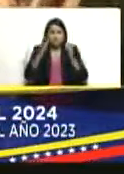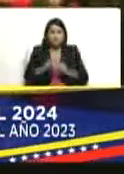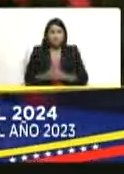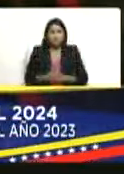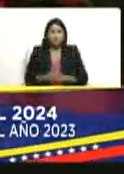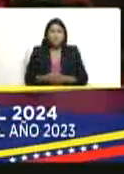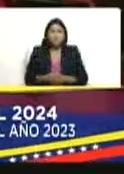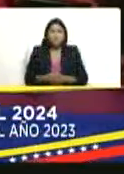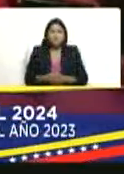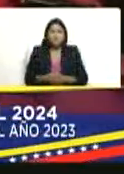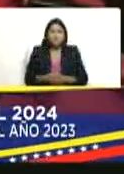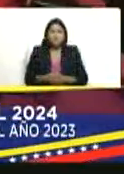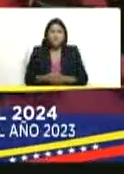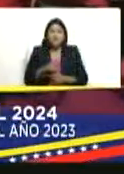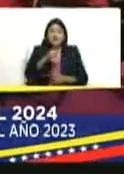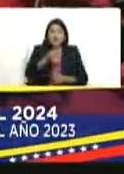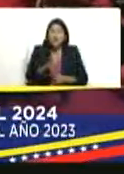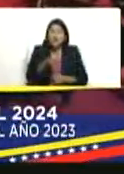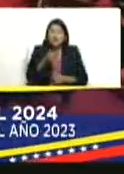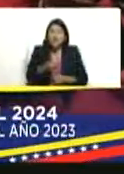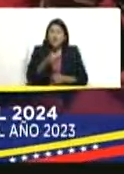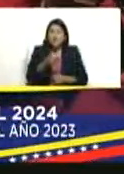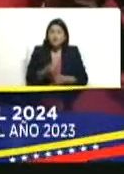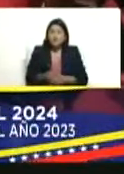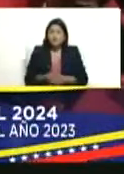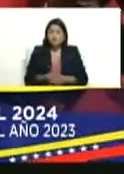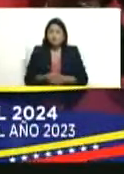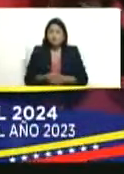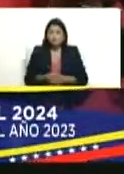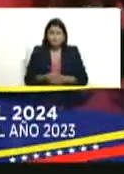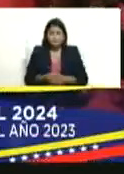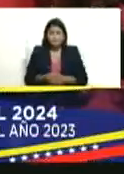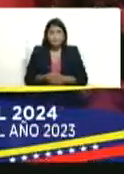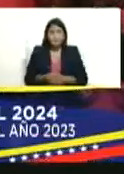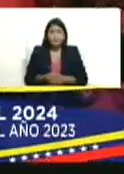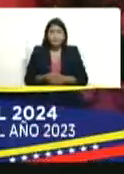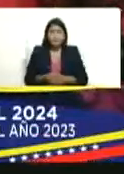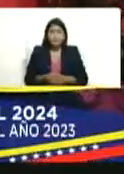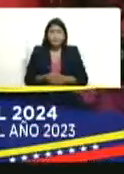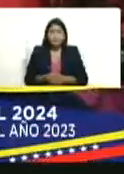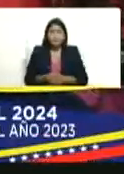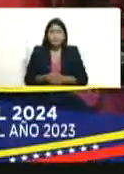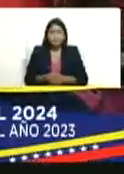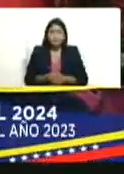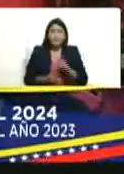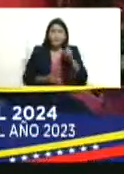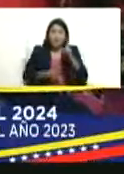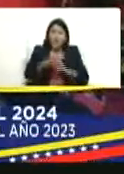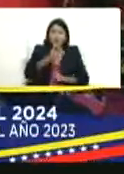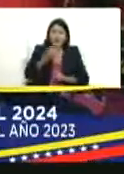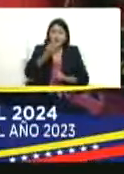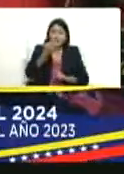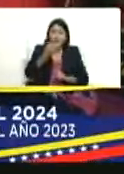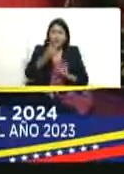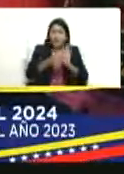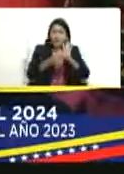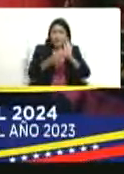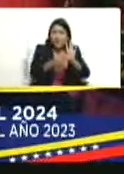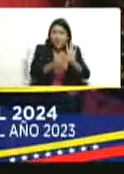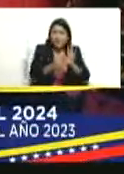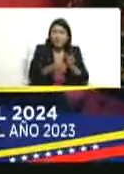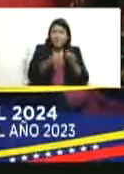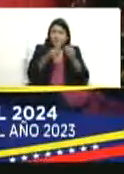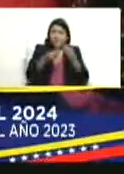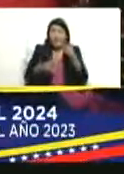La relevancia de esto está en garantizar un marco de seguridad y certeza jurídica para la